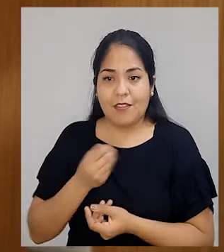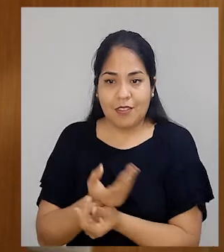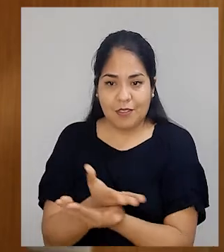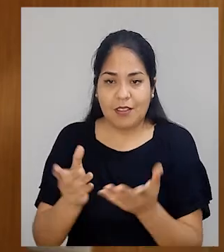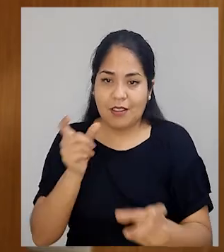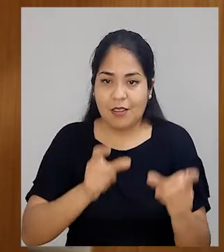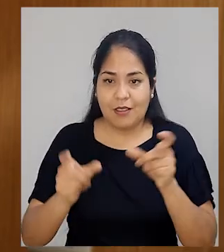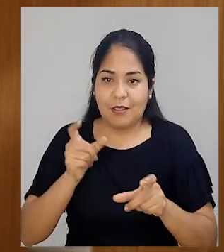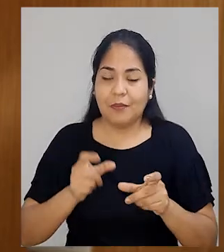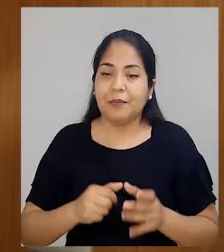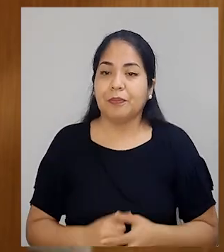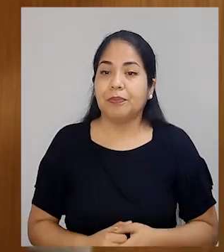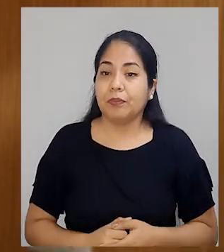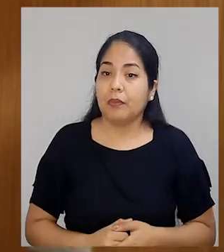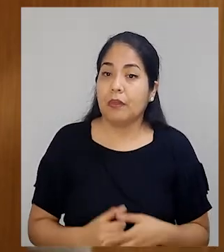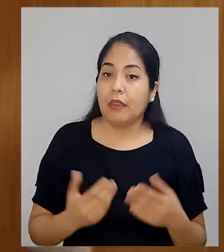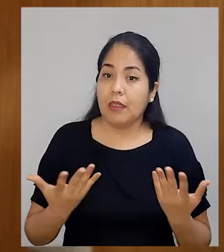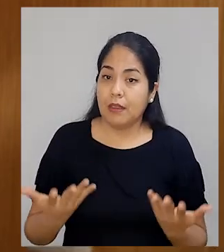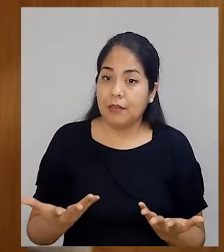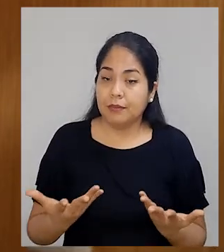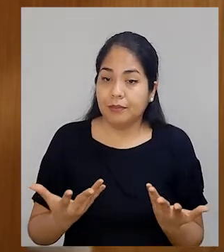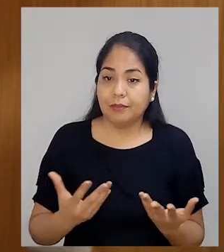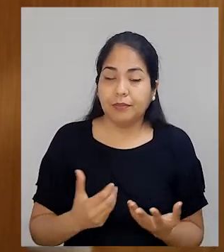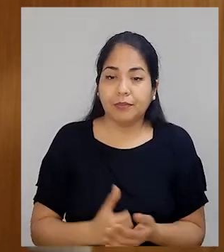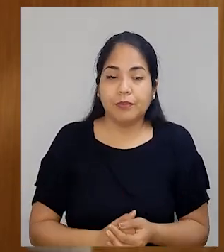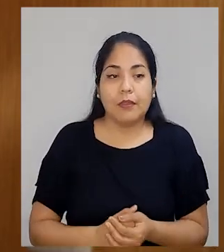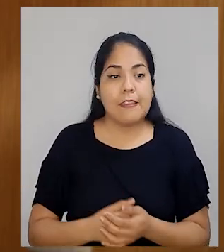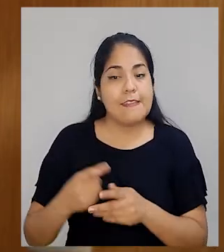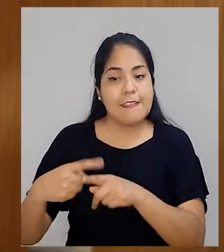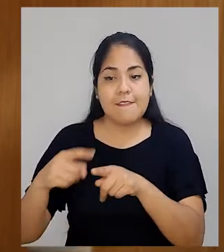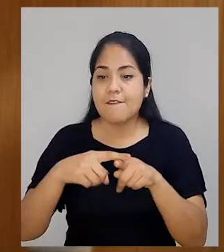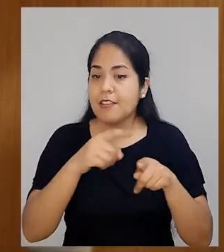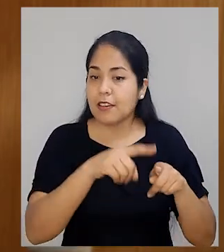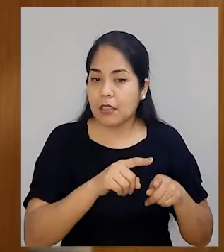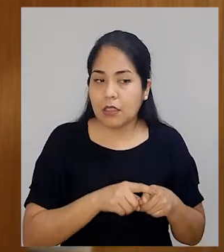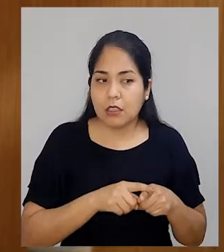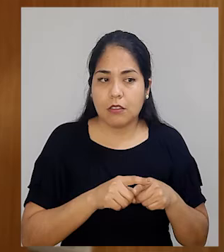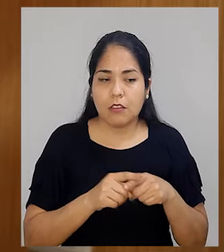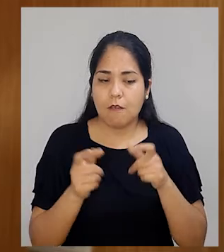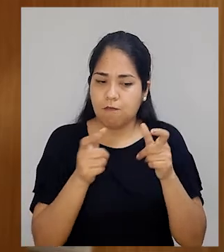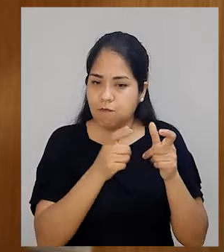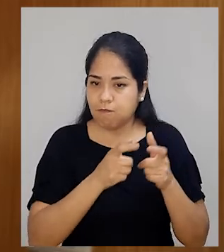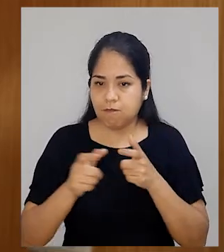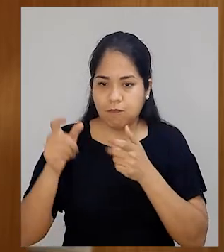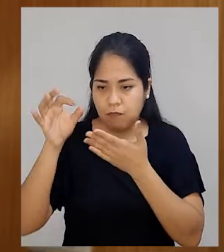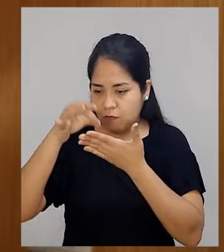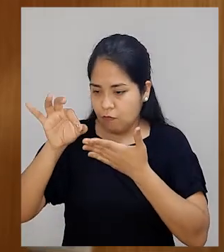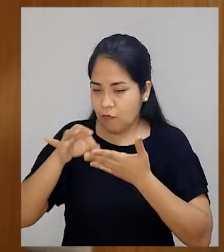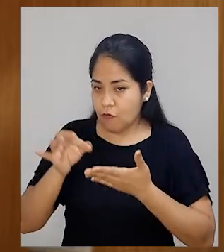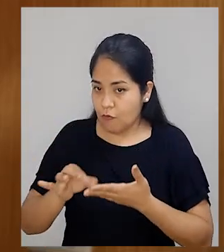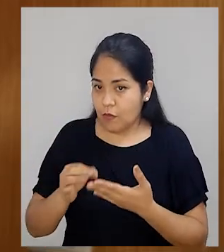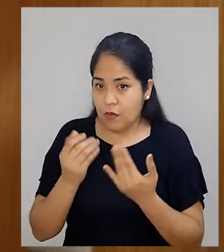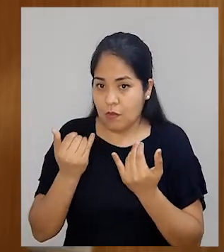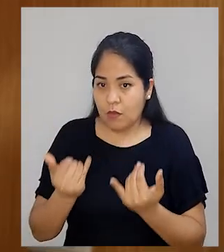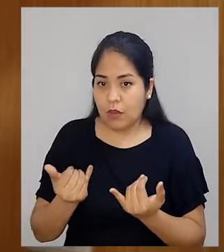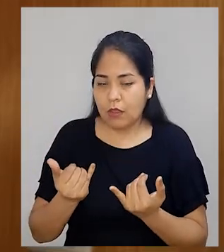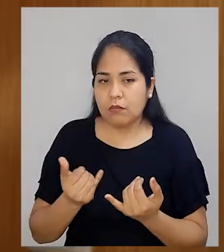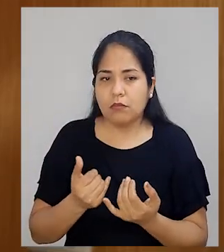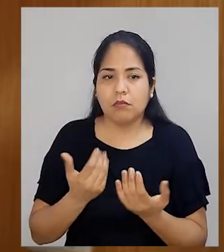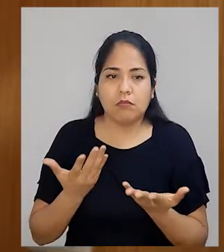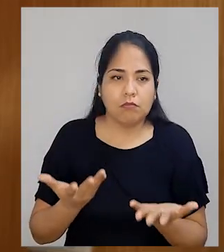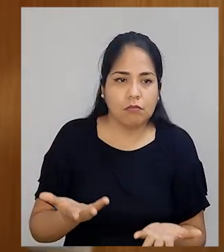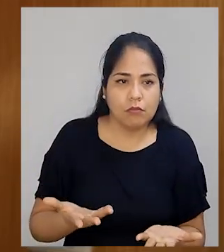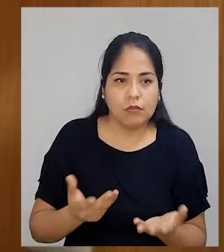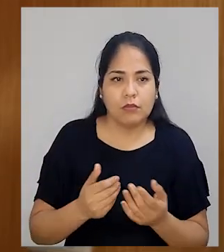en favor de este grupo de personas, ¿no? Desde ya decimos que las inspecciones, ¿no?, que se están realizando en materia de cuota de